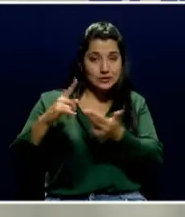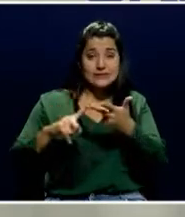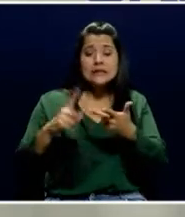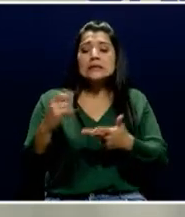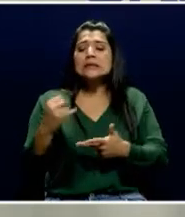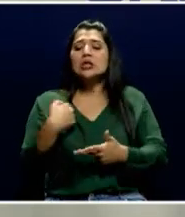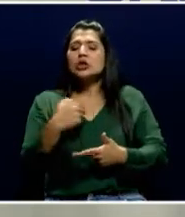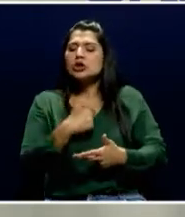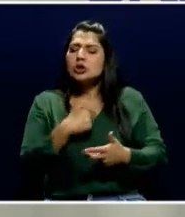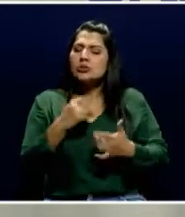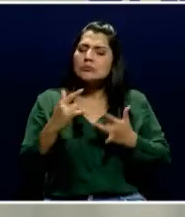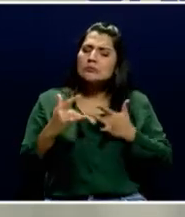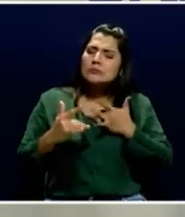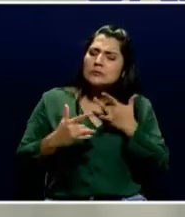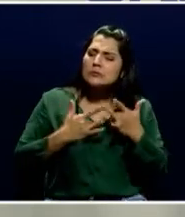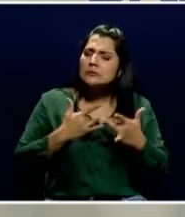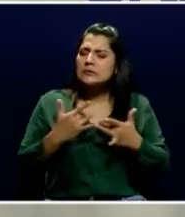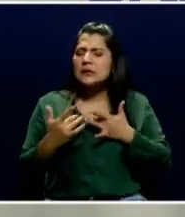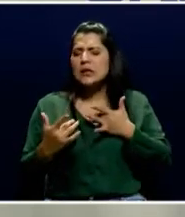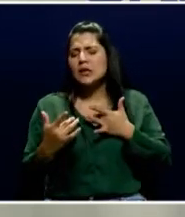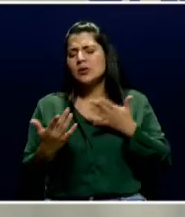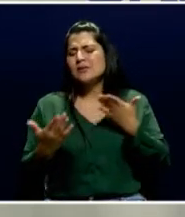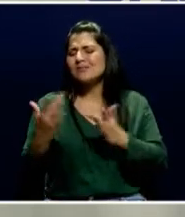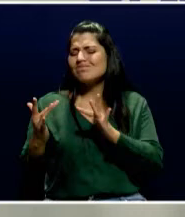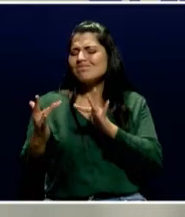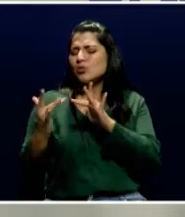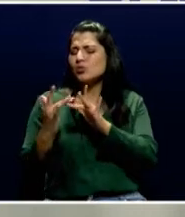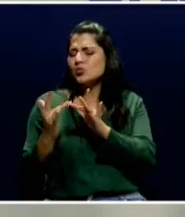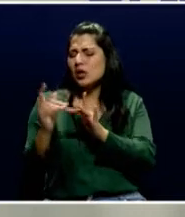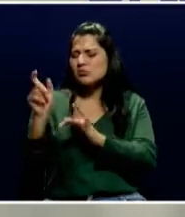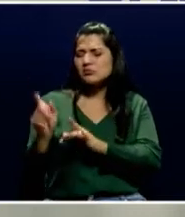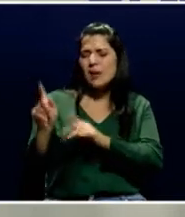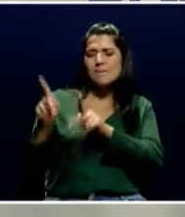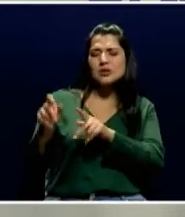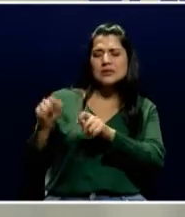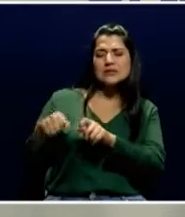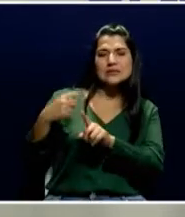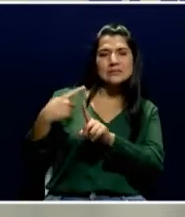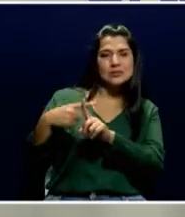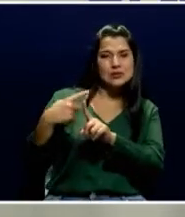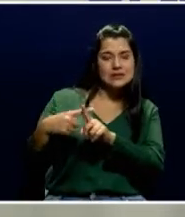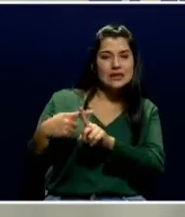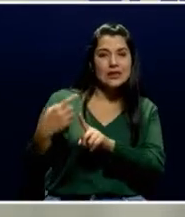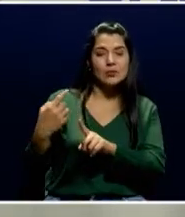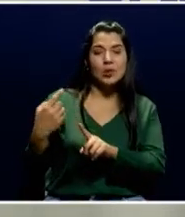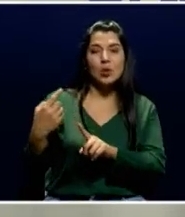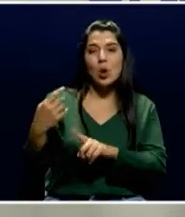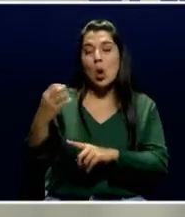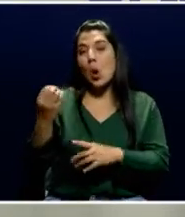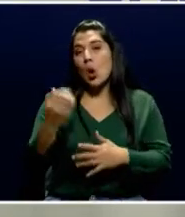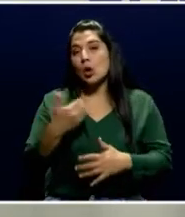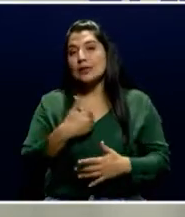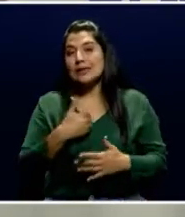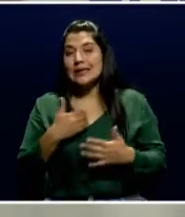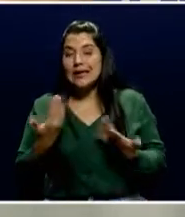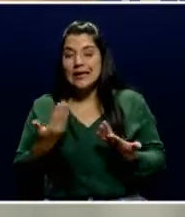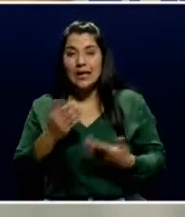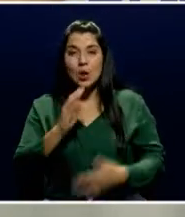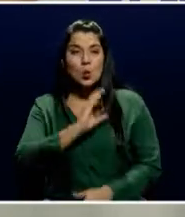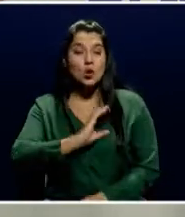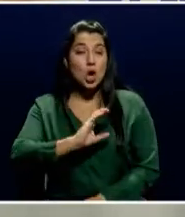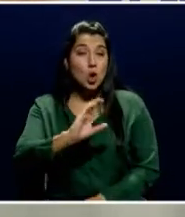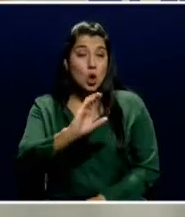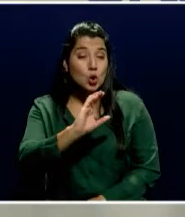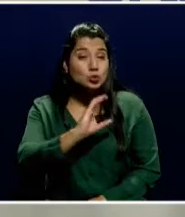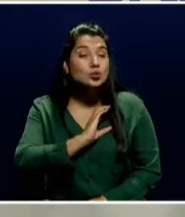pensamos que estuvimos en contacto con alguien que está enfermo o que tiene una condición que